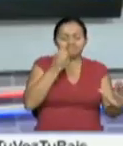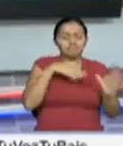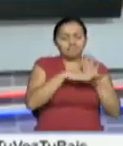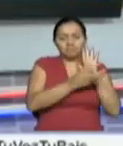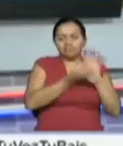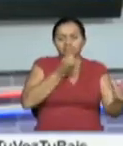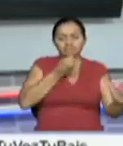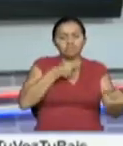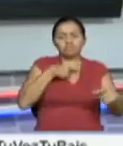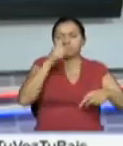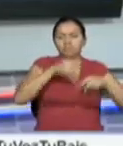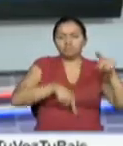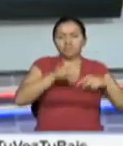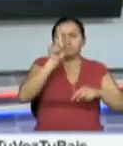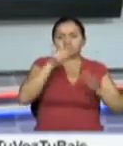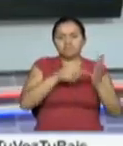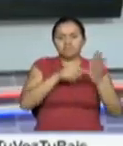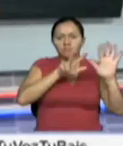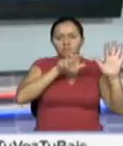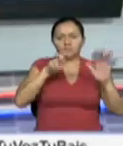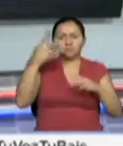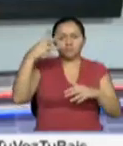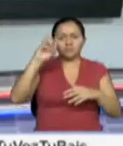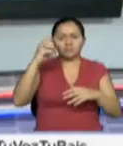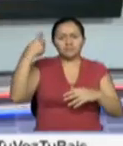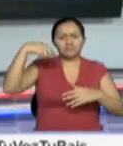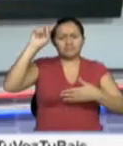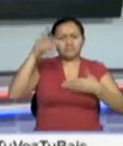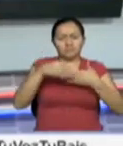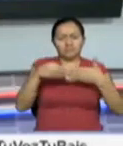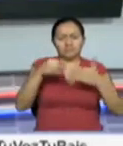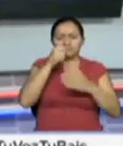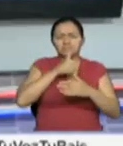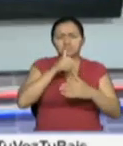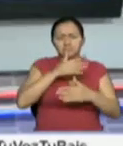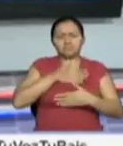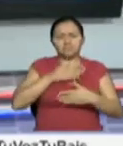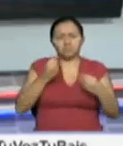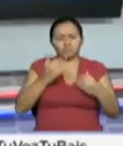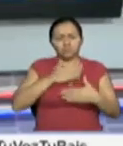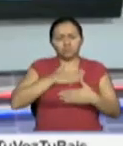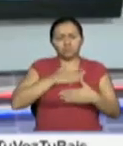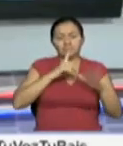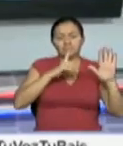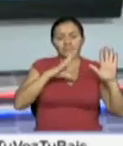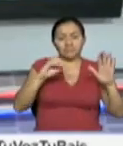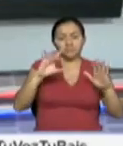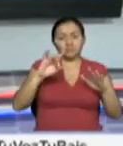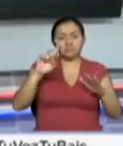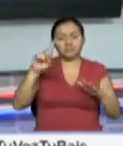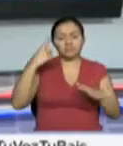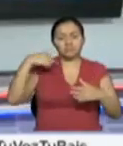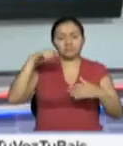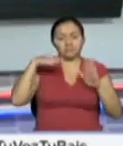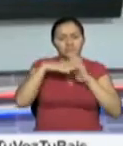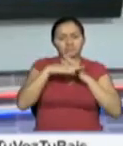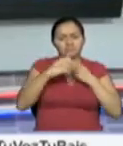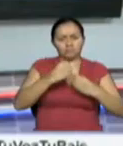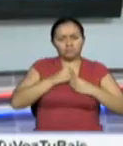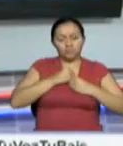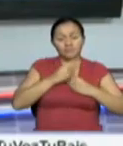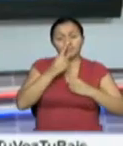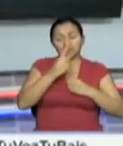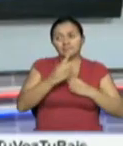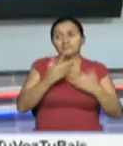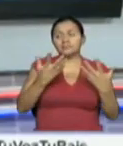régimen congeló 1.840 millones del sistema bancario privado, 681 millones de la banca offshore y alrededor